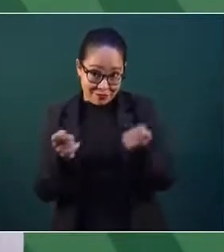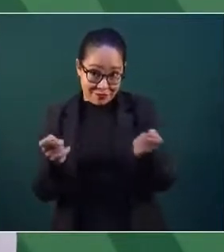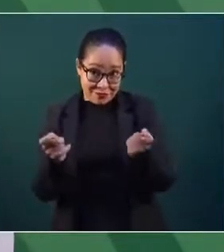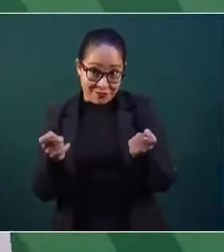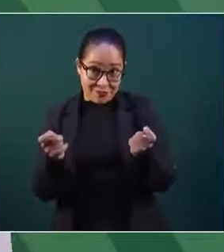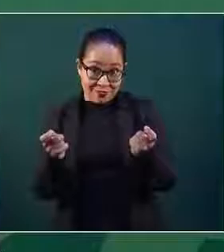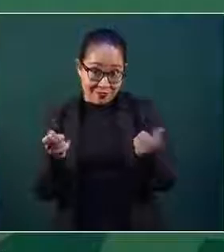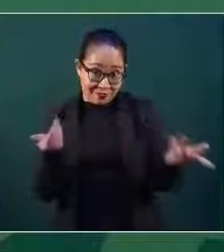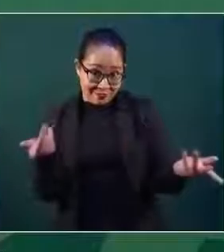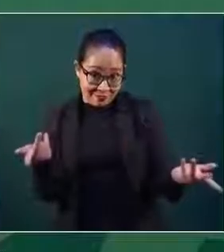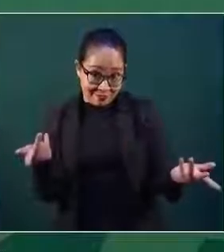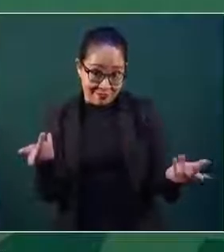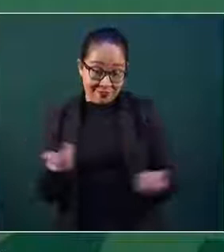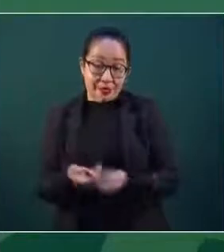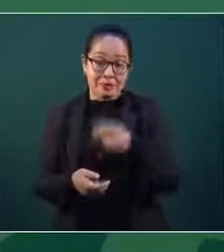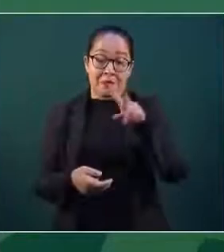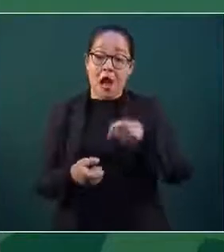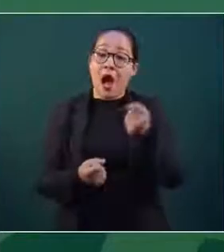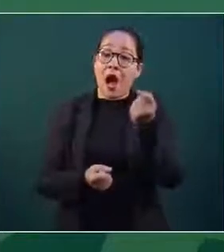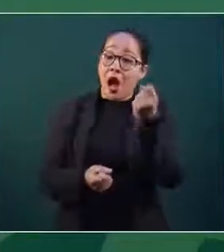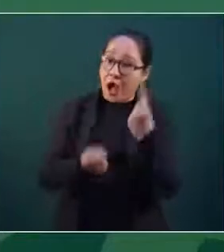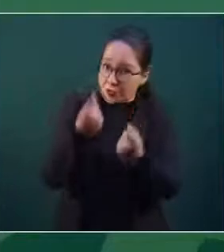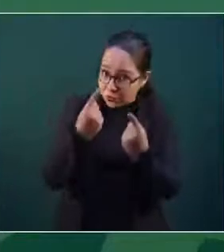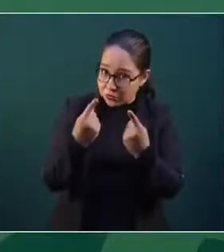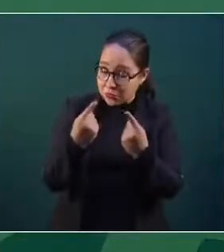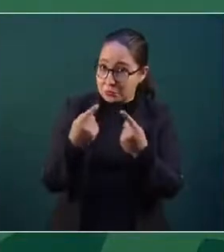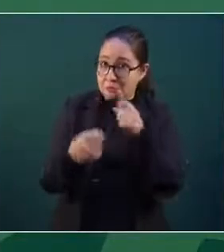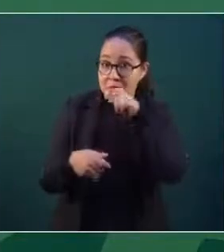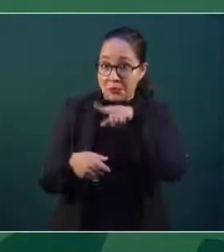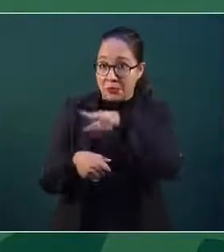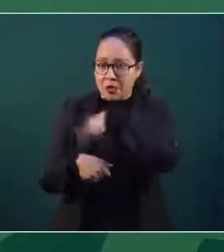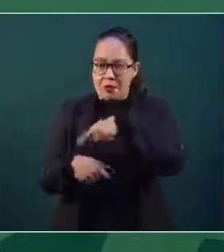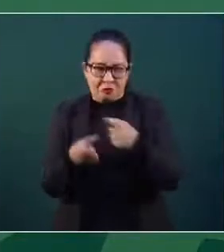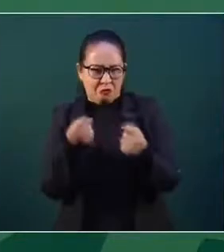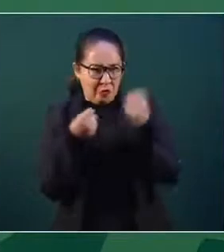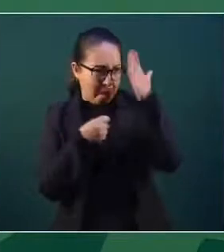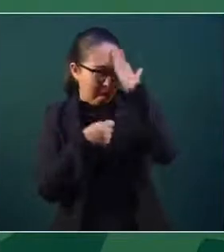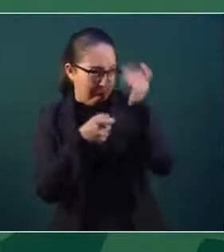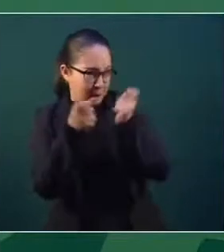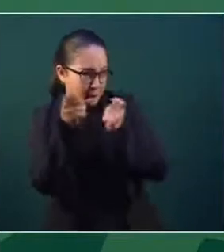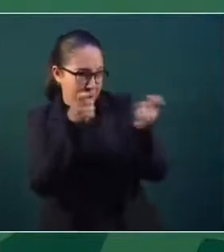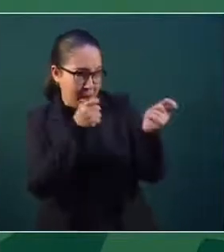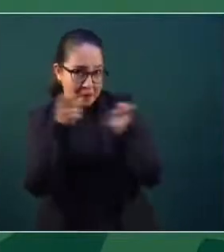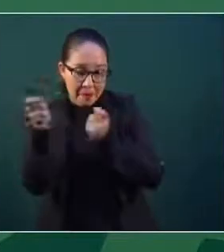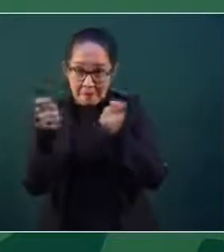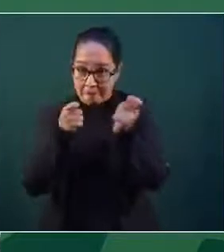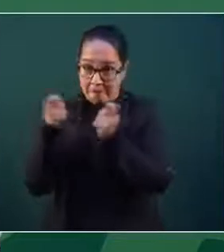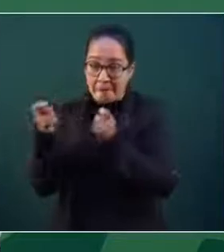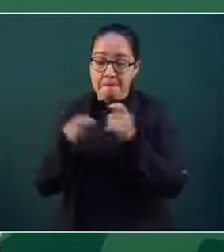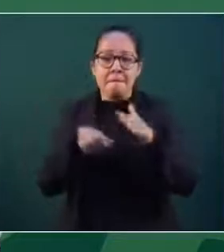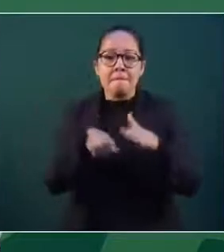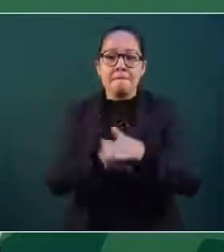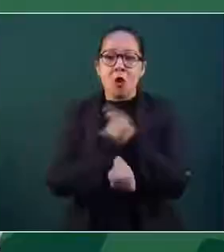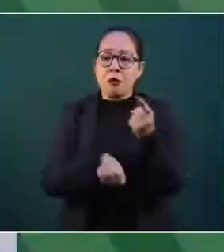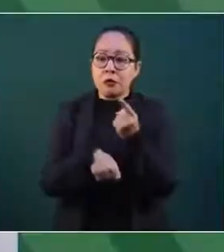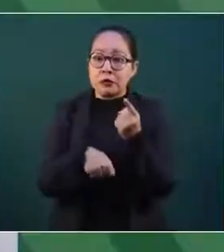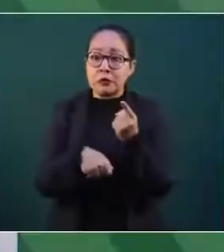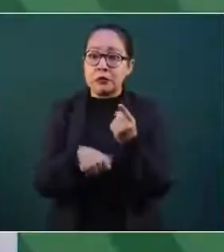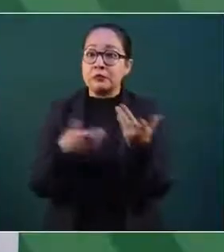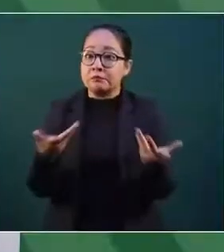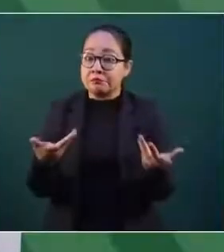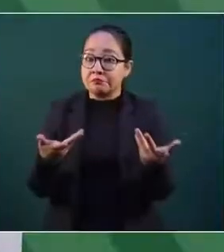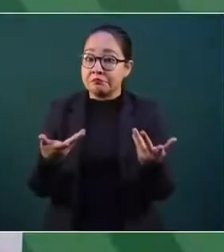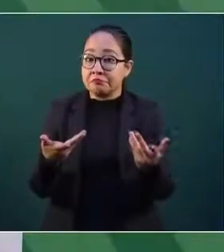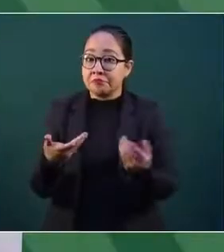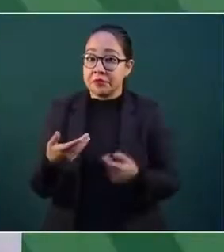era el segundo poder y en algunos casos primer poder, porque llegaron a poner